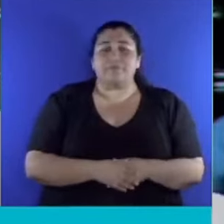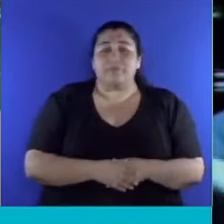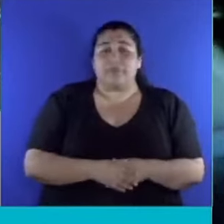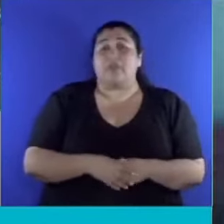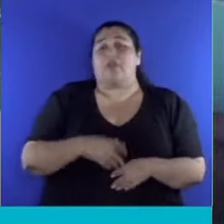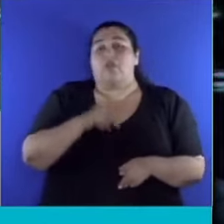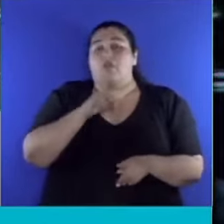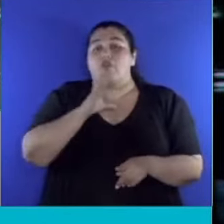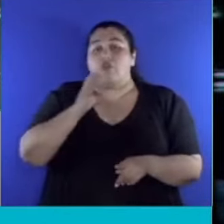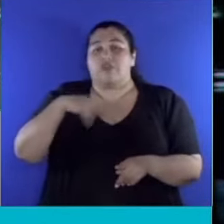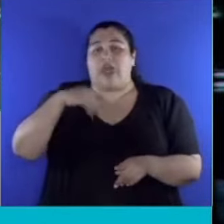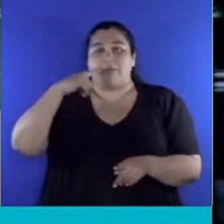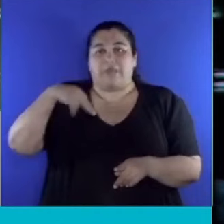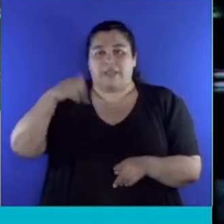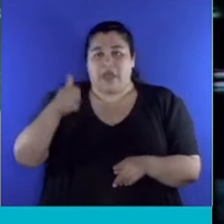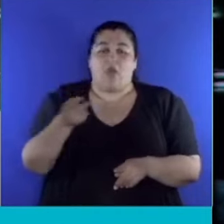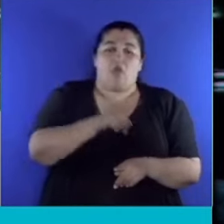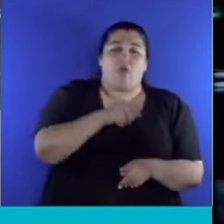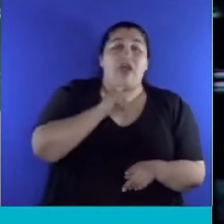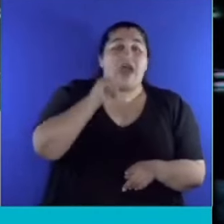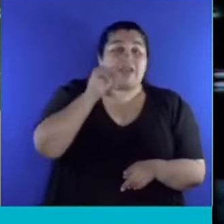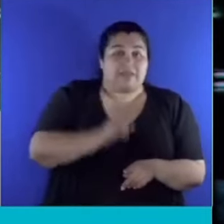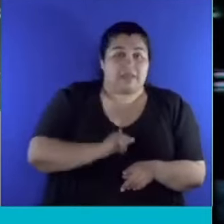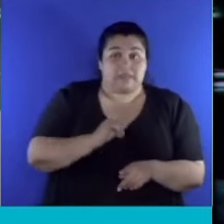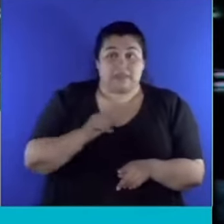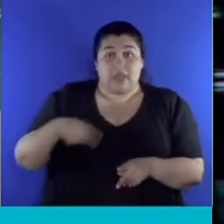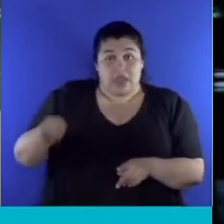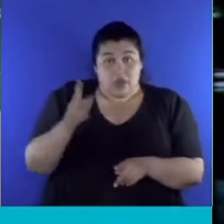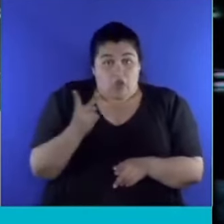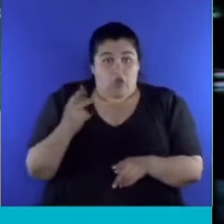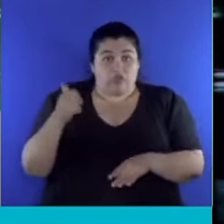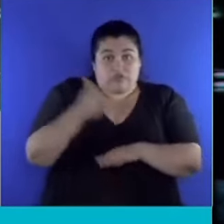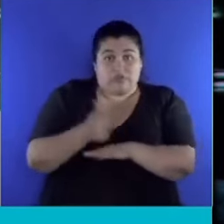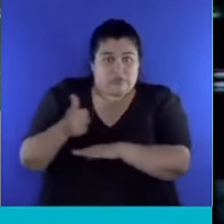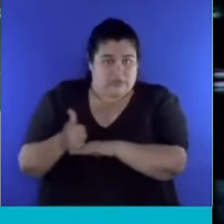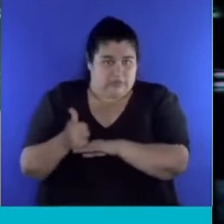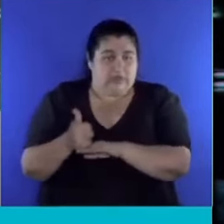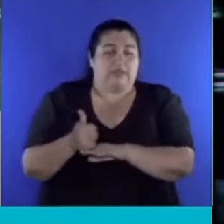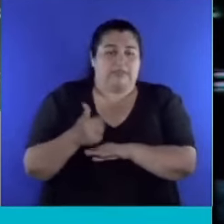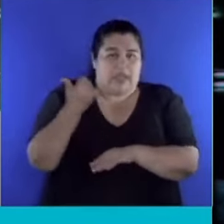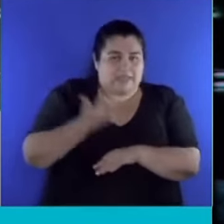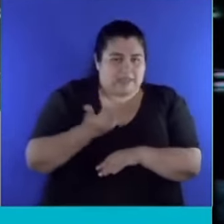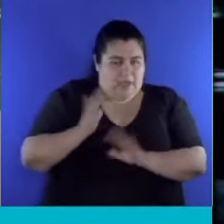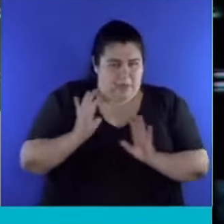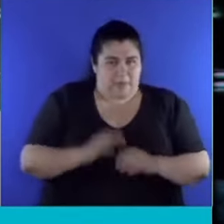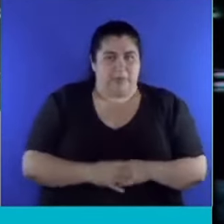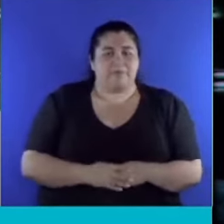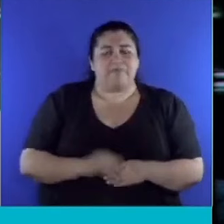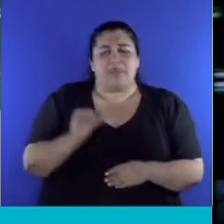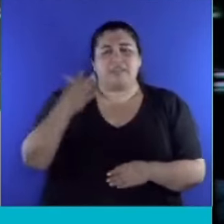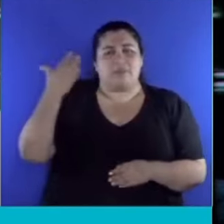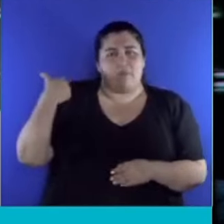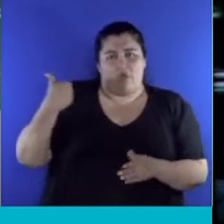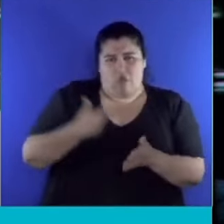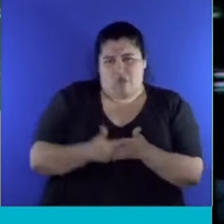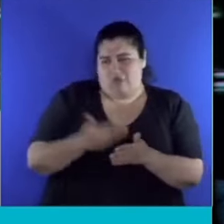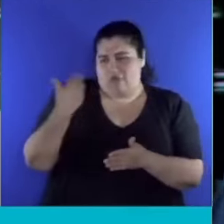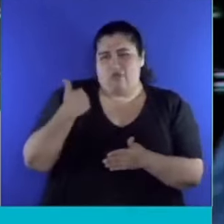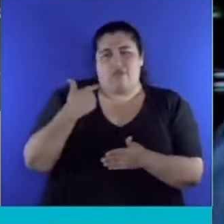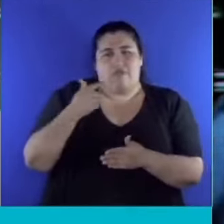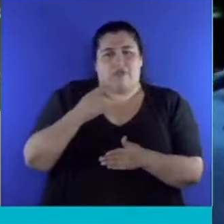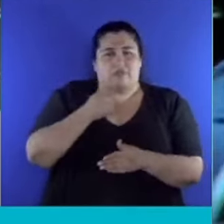pernía y Alfredo astis ninguna casualidad hace pocas semanas como decía en este recinto